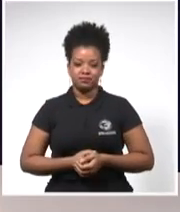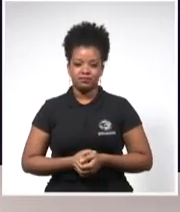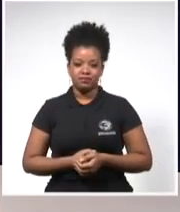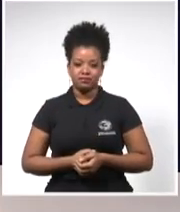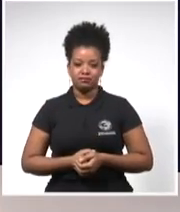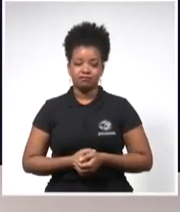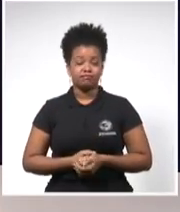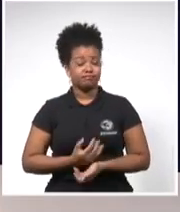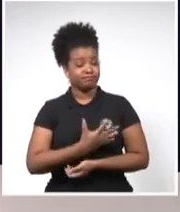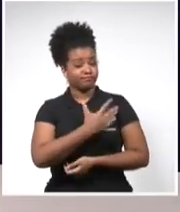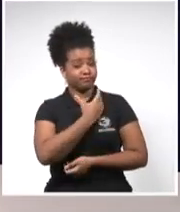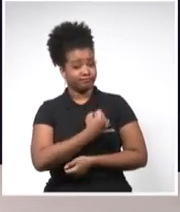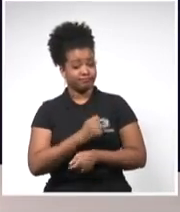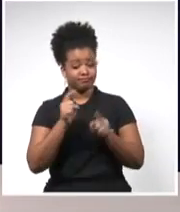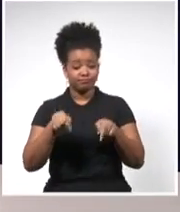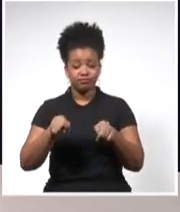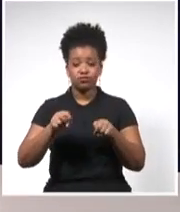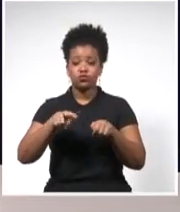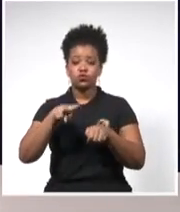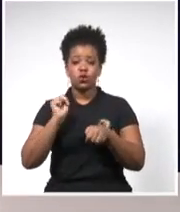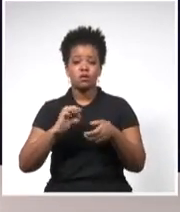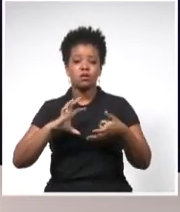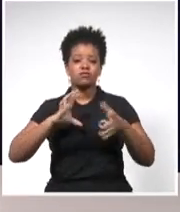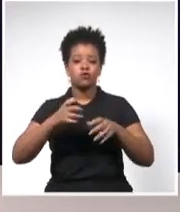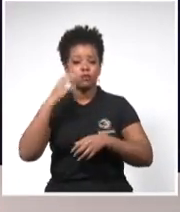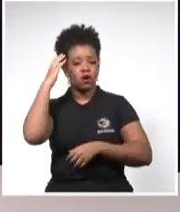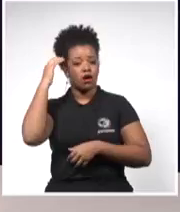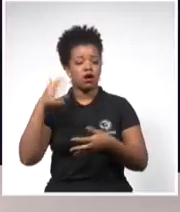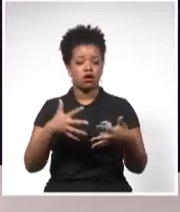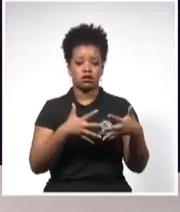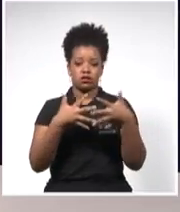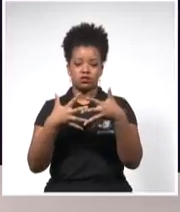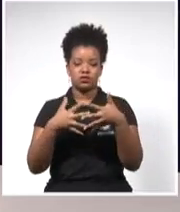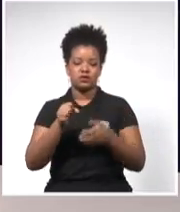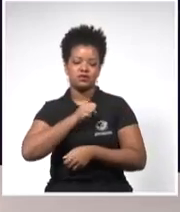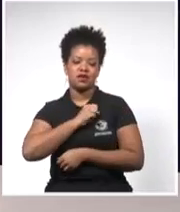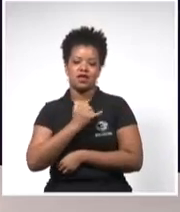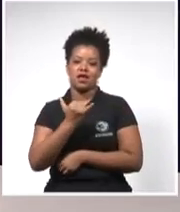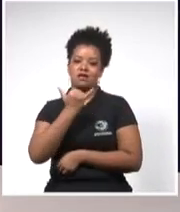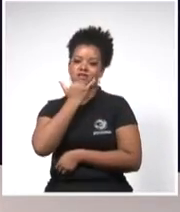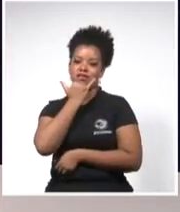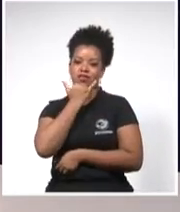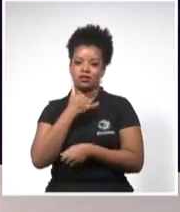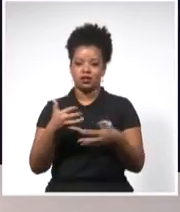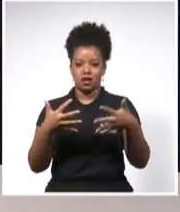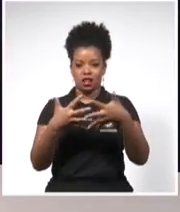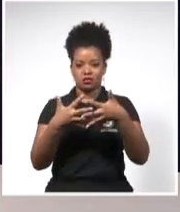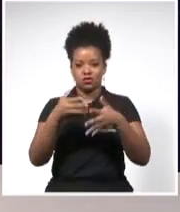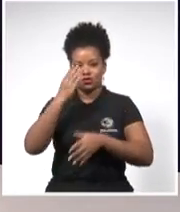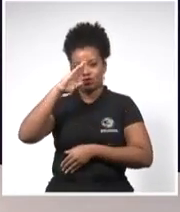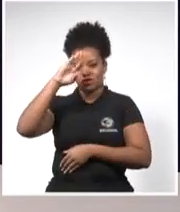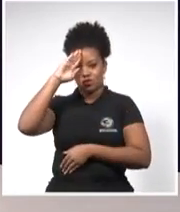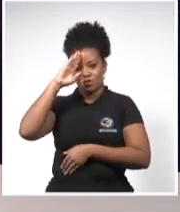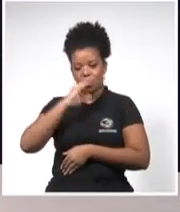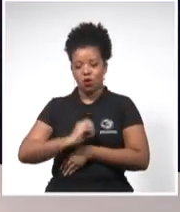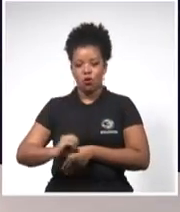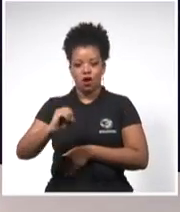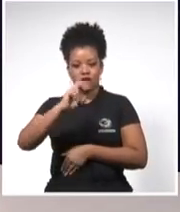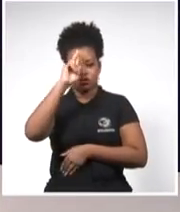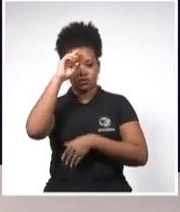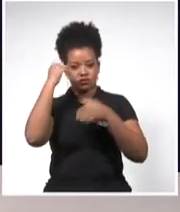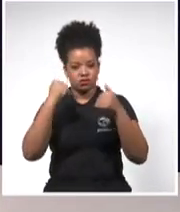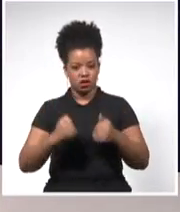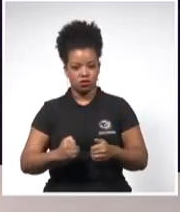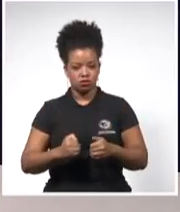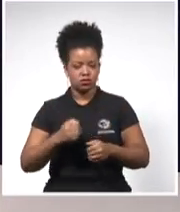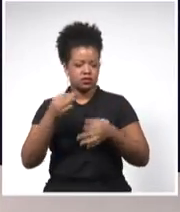esta nueva maniobra el gobierno de Estados Unidos intente dañar las relaciones de Cuba con la OPS, que han descansado históricamente en